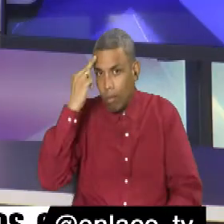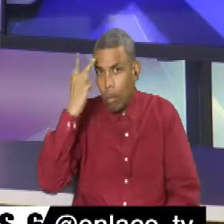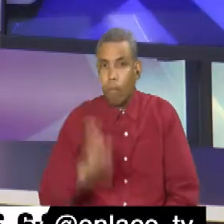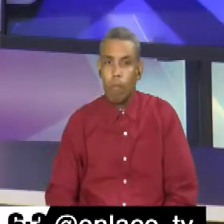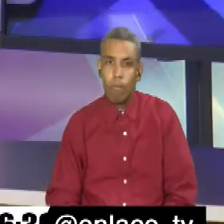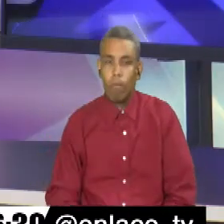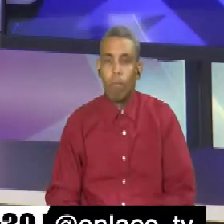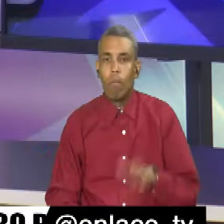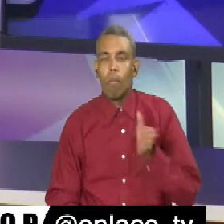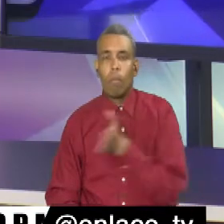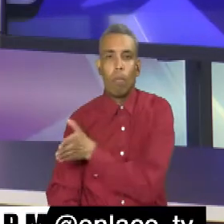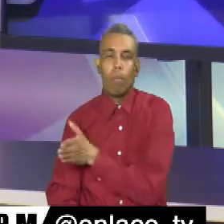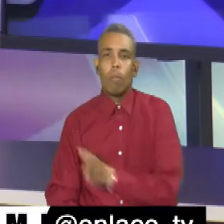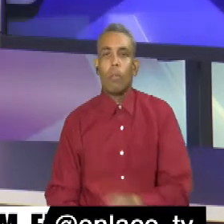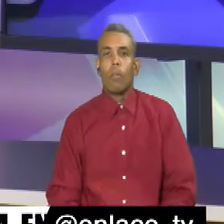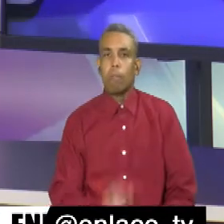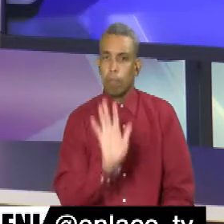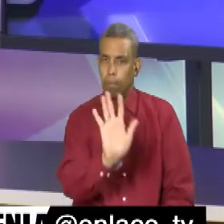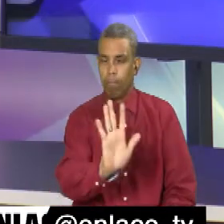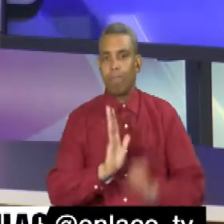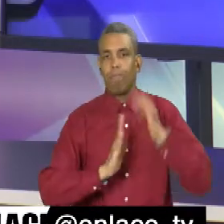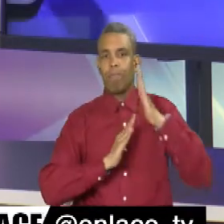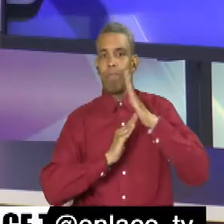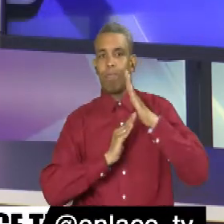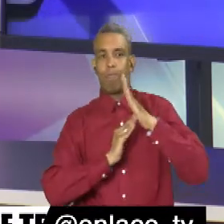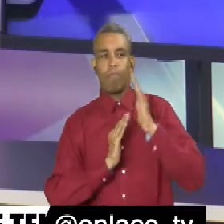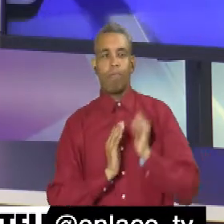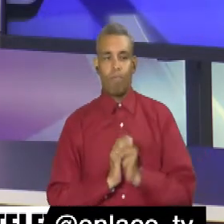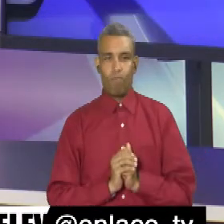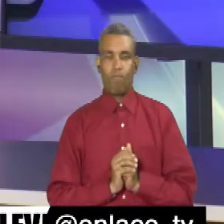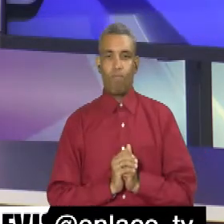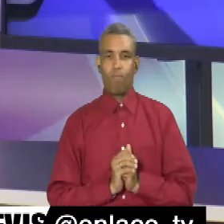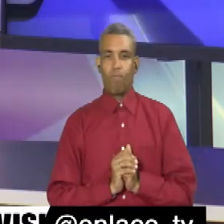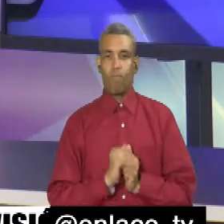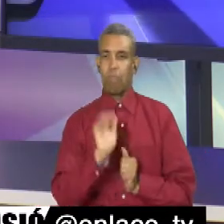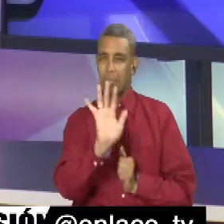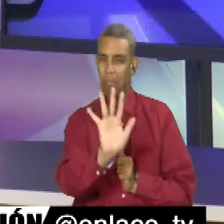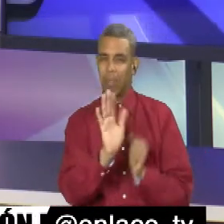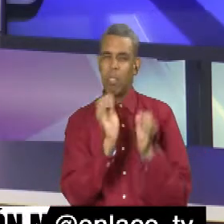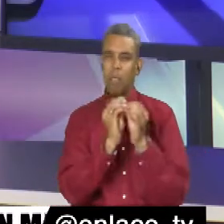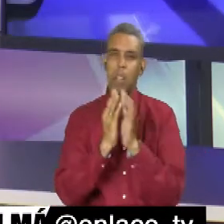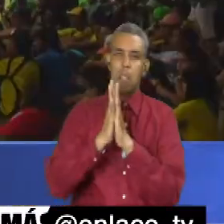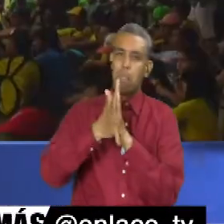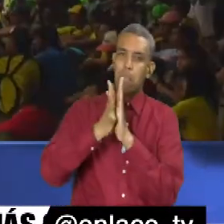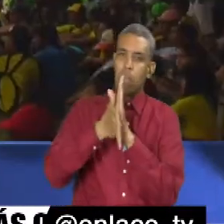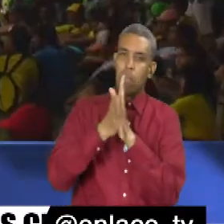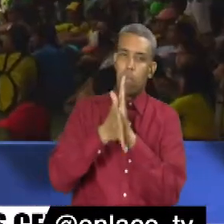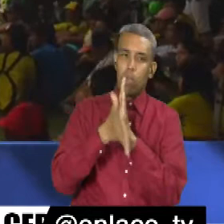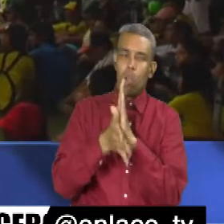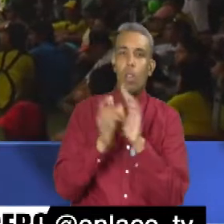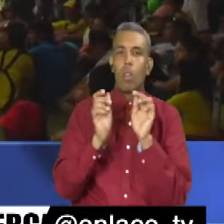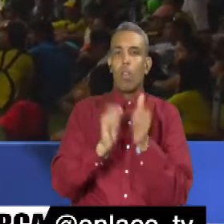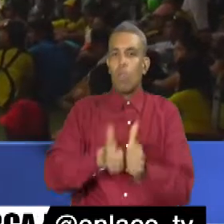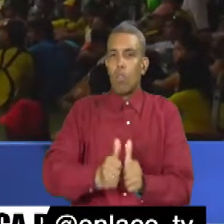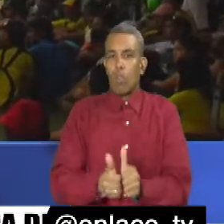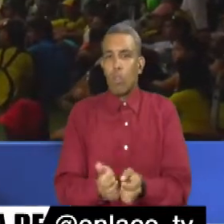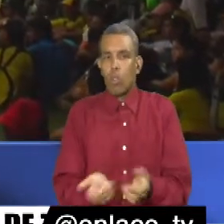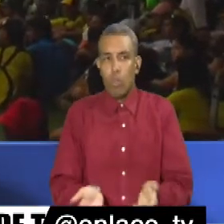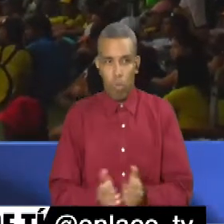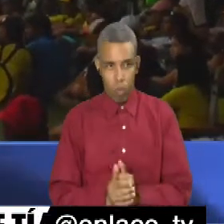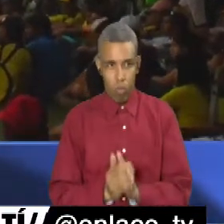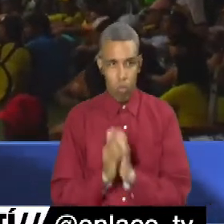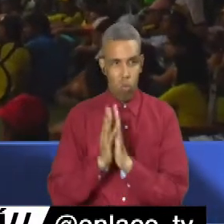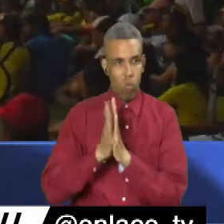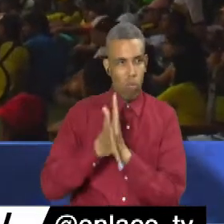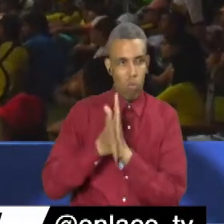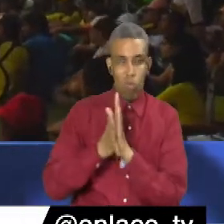12:28 minutos del mediodía, hacemos una segunda pausa en el noticiero que usted quiere ver. Al regresar en Enlace Noticias, en la información deportiva, espera información